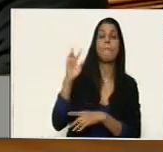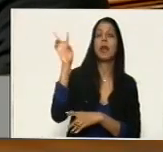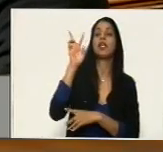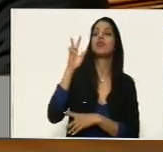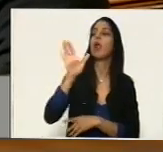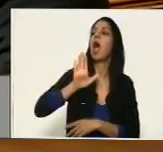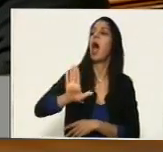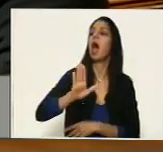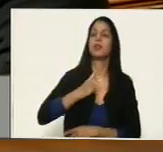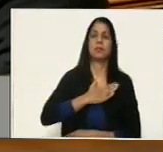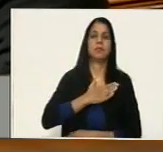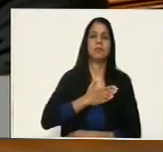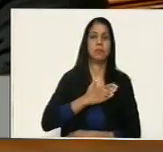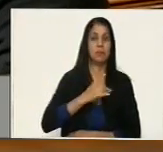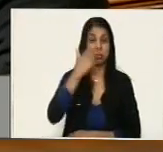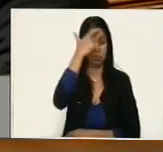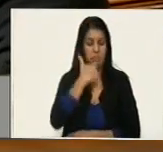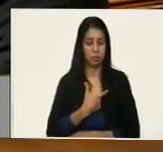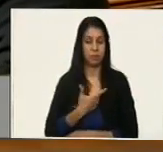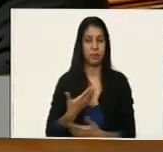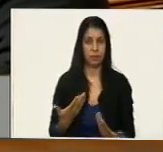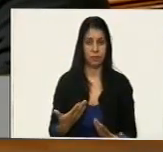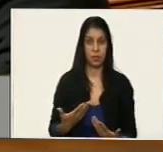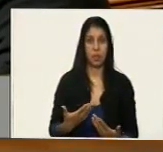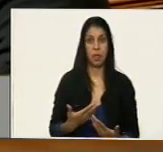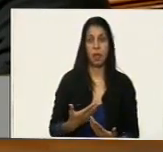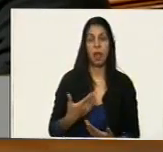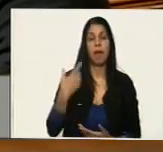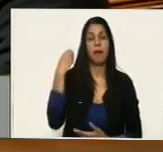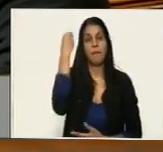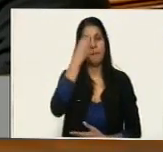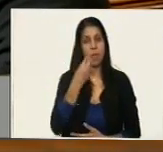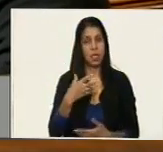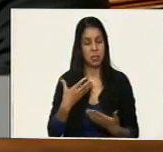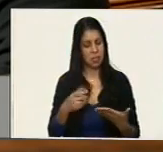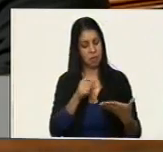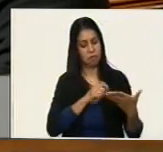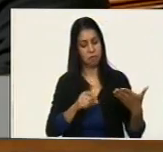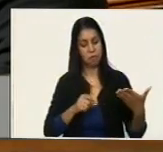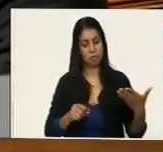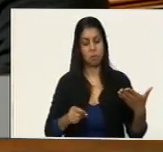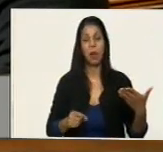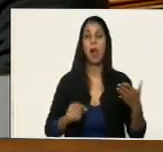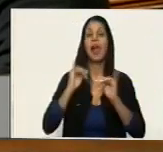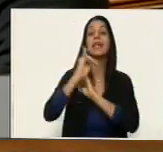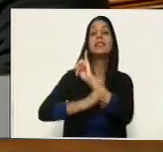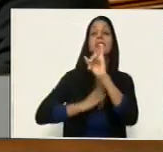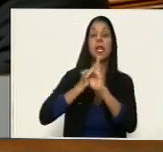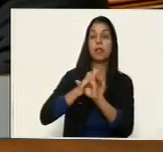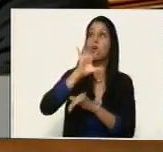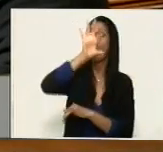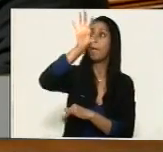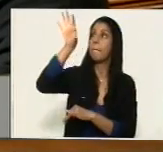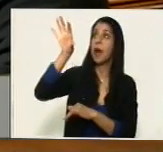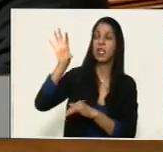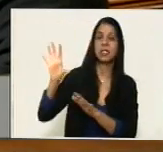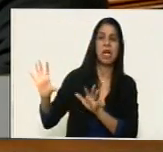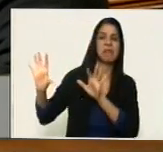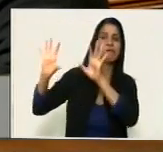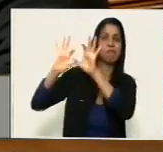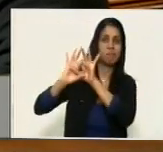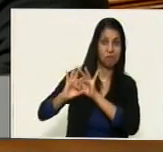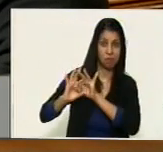venezolanidad, considerando que de manera categórica la comunidad internacional, así como